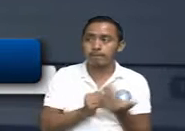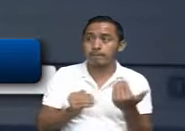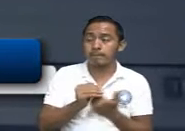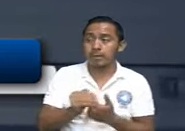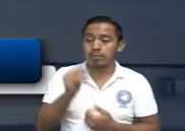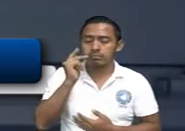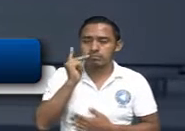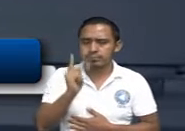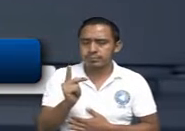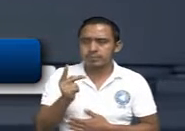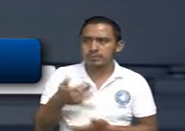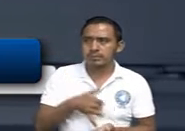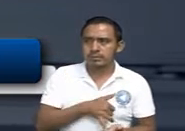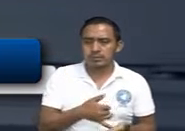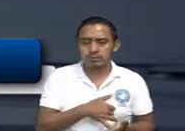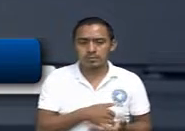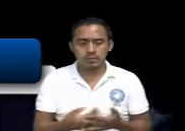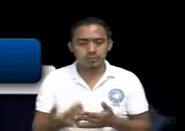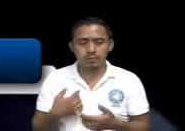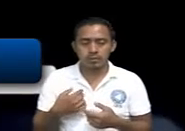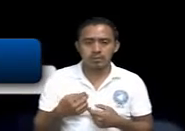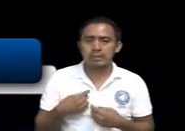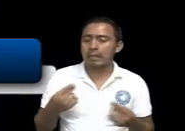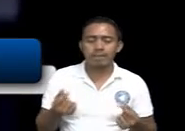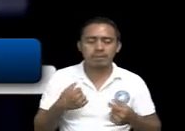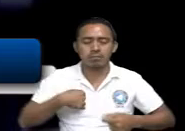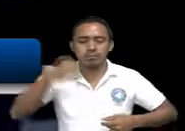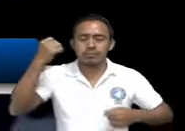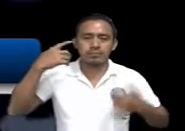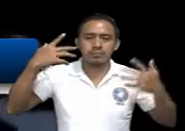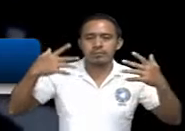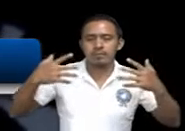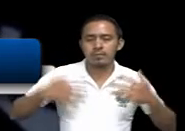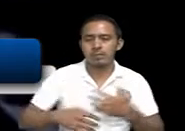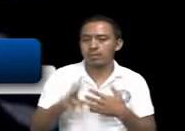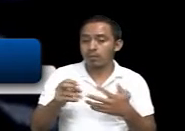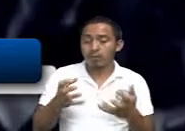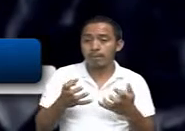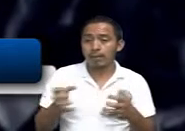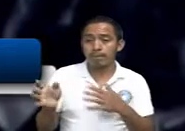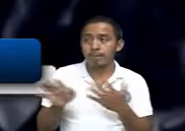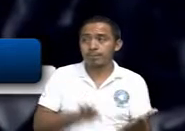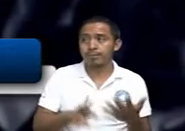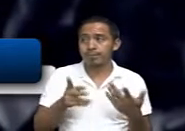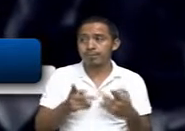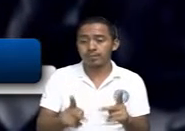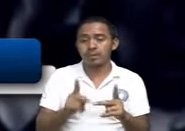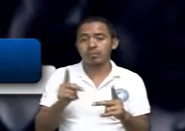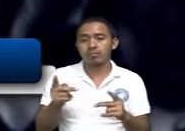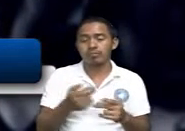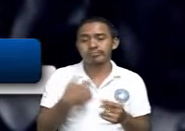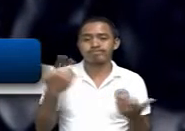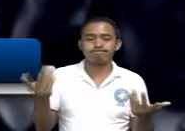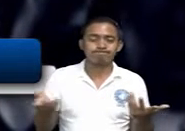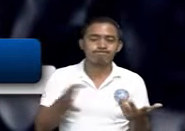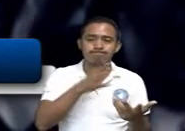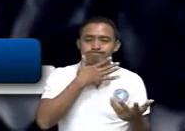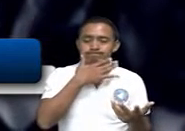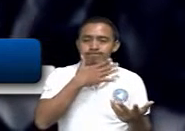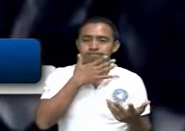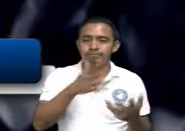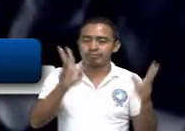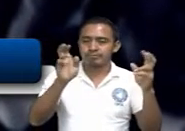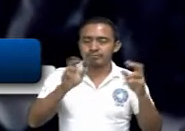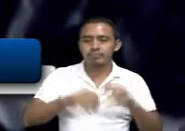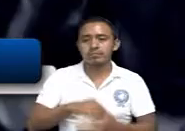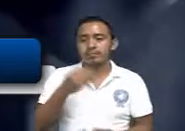agresividad, irritabilidad e impulsividad. Y tal vez realmente no se quieren morir, pero debemos de hablar del tema.